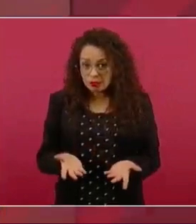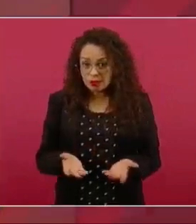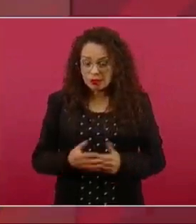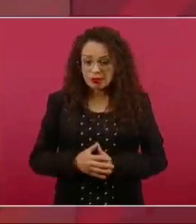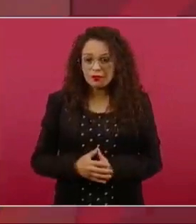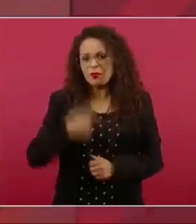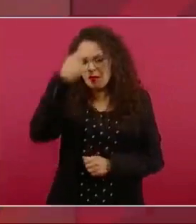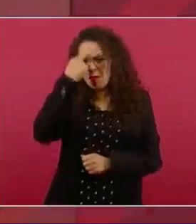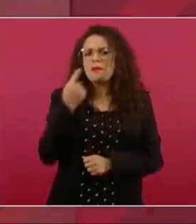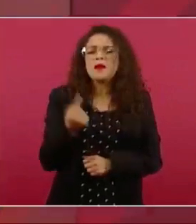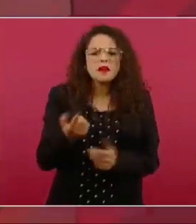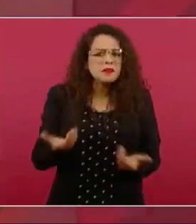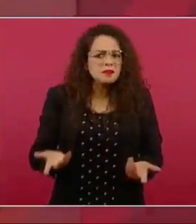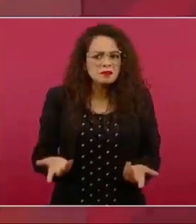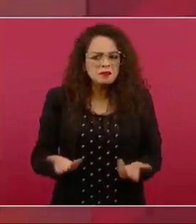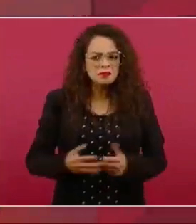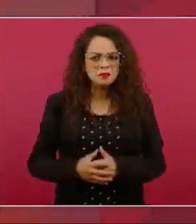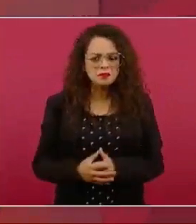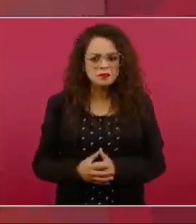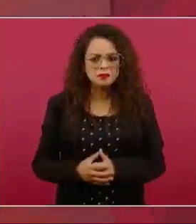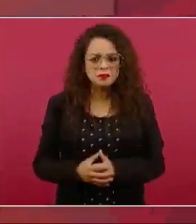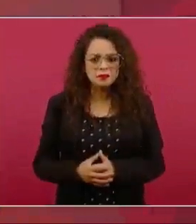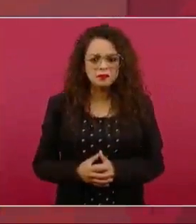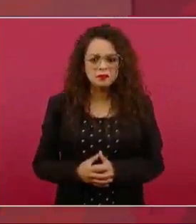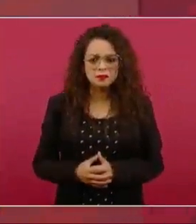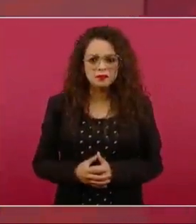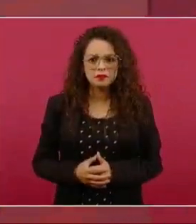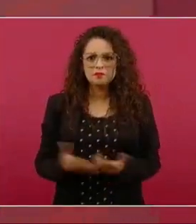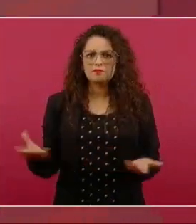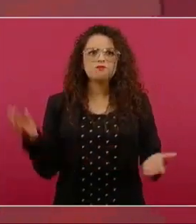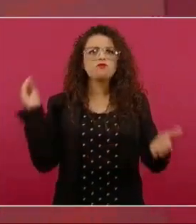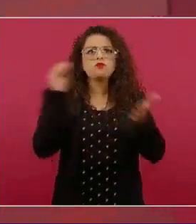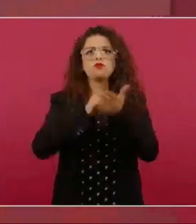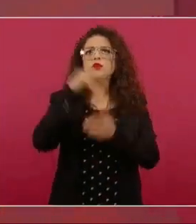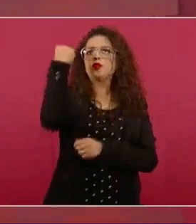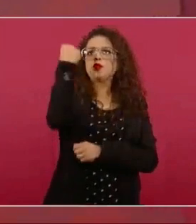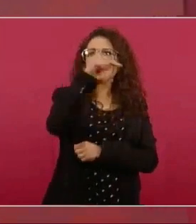¿Y para qué están sus nombres